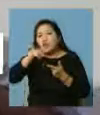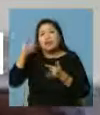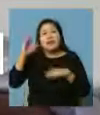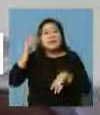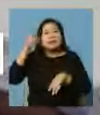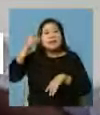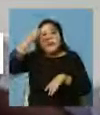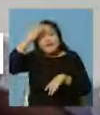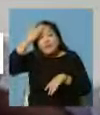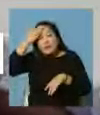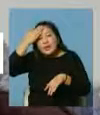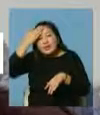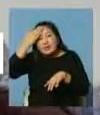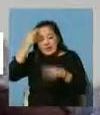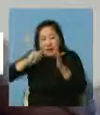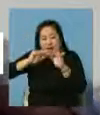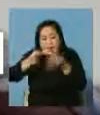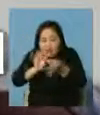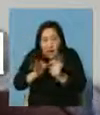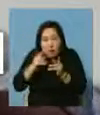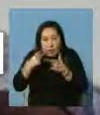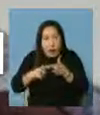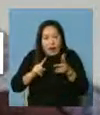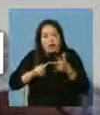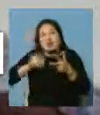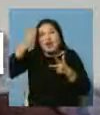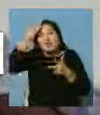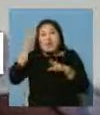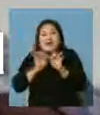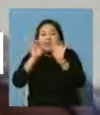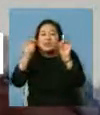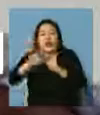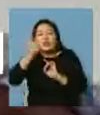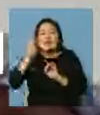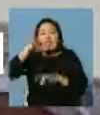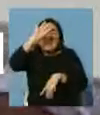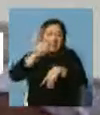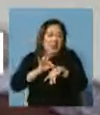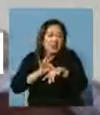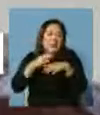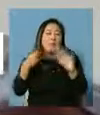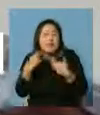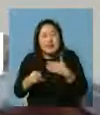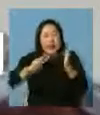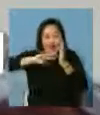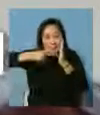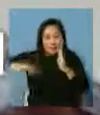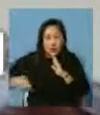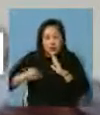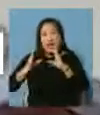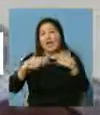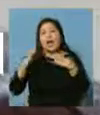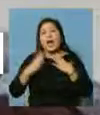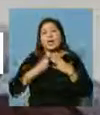genéticas, para otras enfermedades infecciosas, dengue, lo que fuese. O sea, la tecnología sirve para